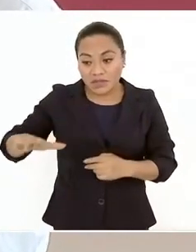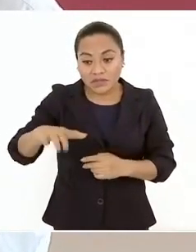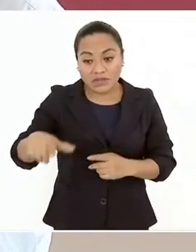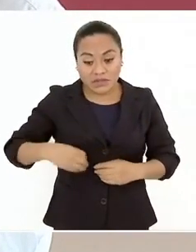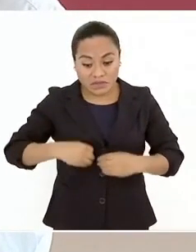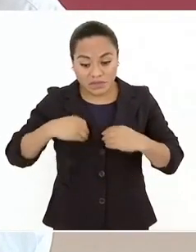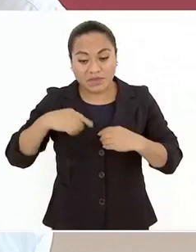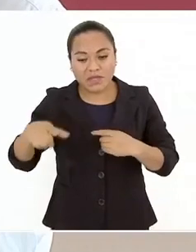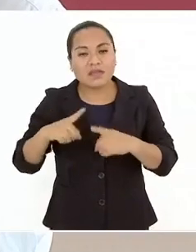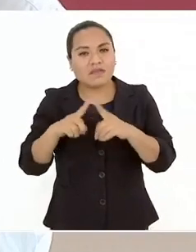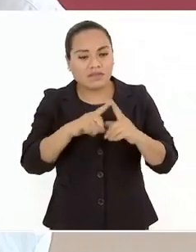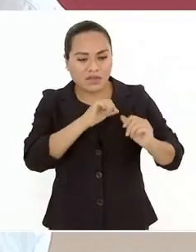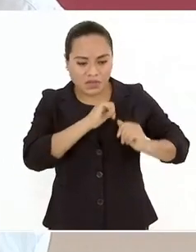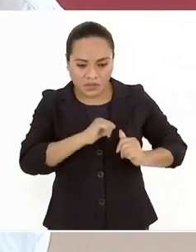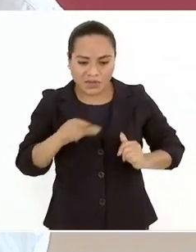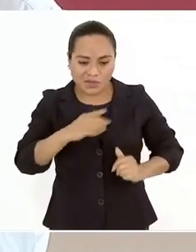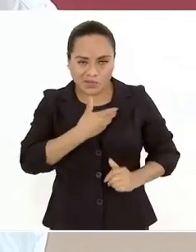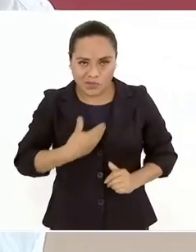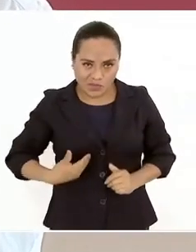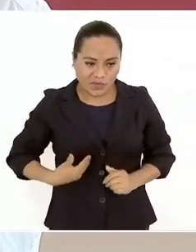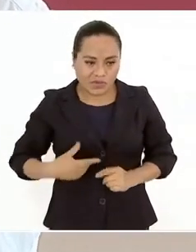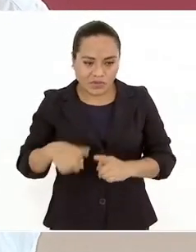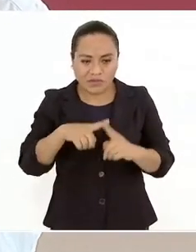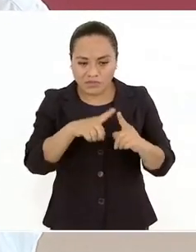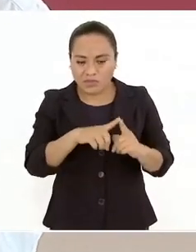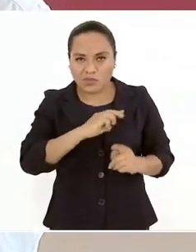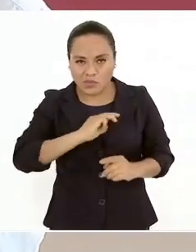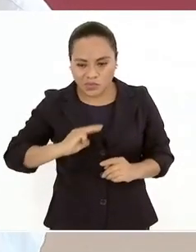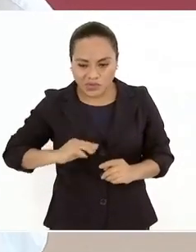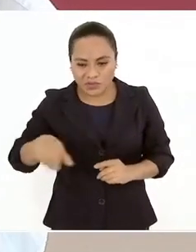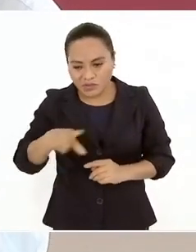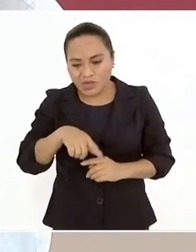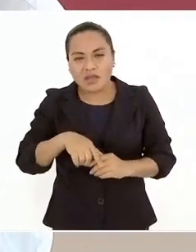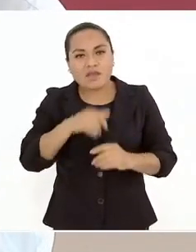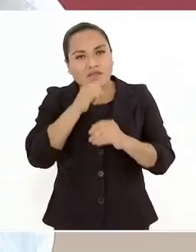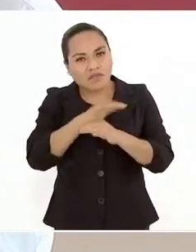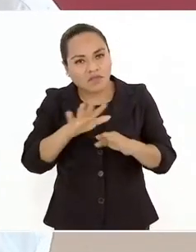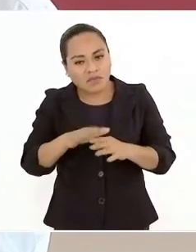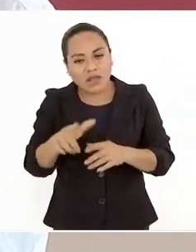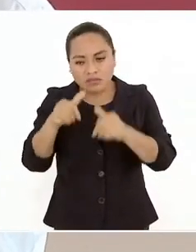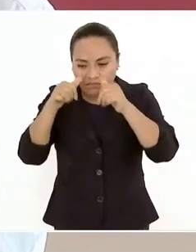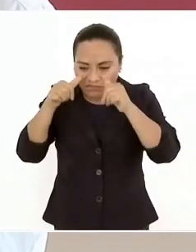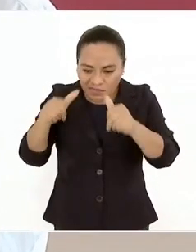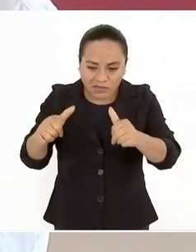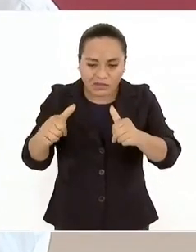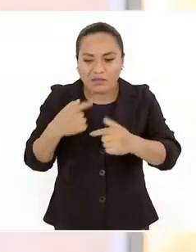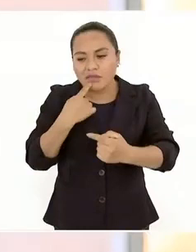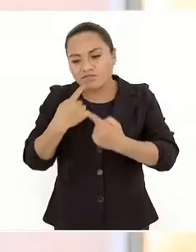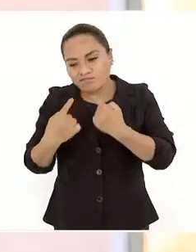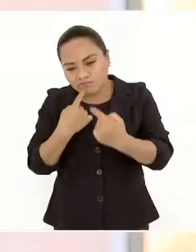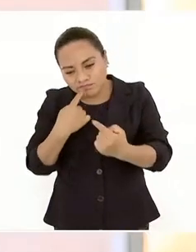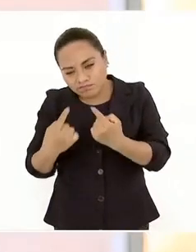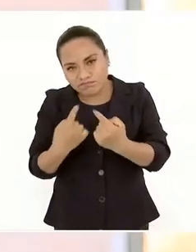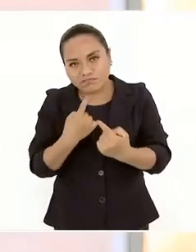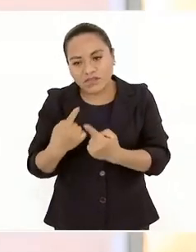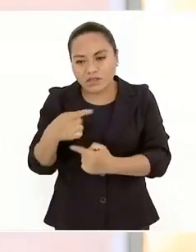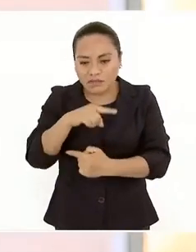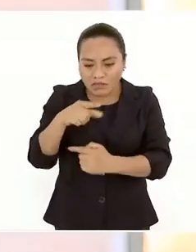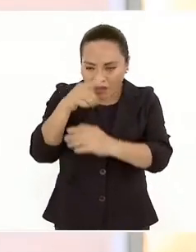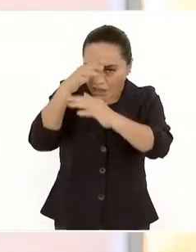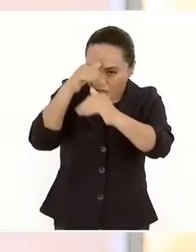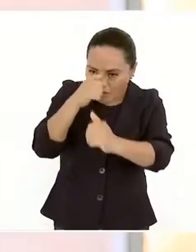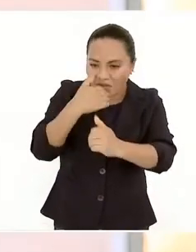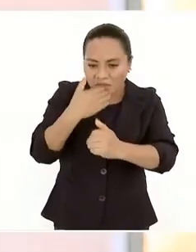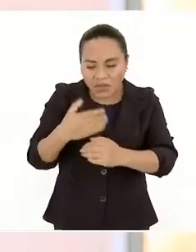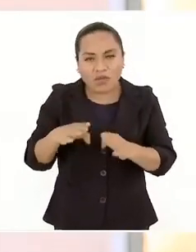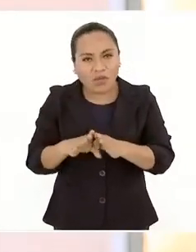comunidades. Ha sido un proceso de informar, escuchar, dialogar, acordar y llevar a cabo